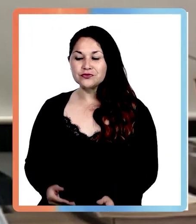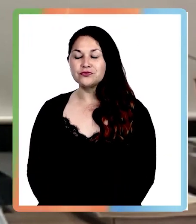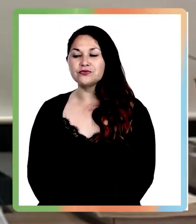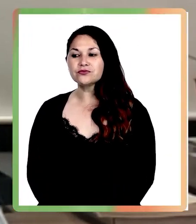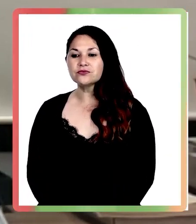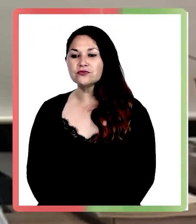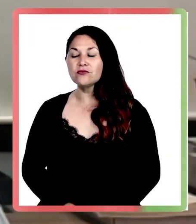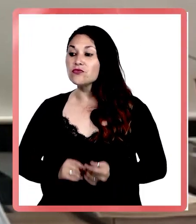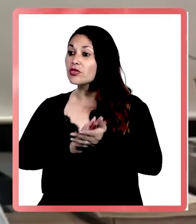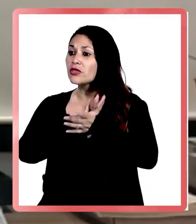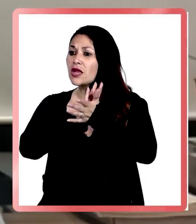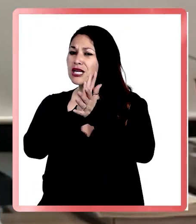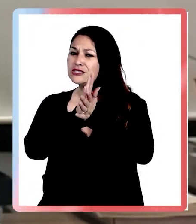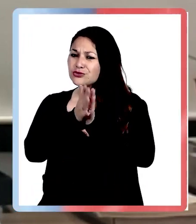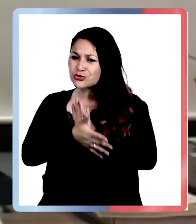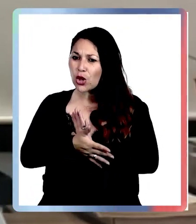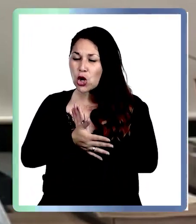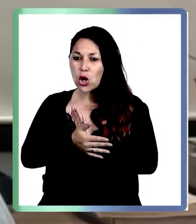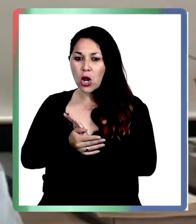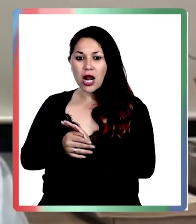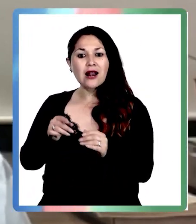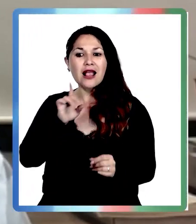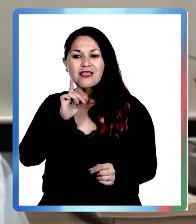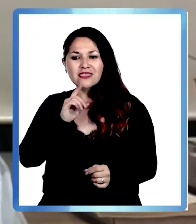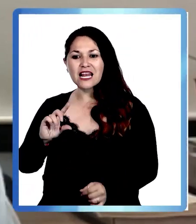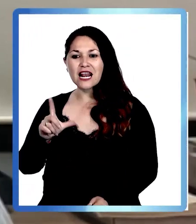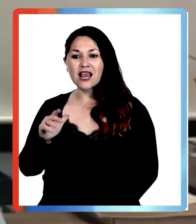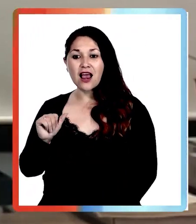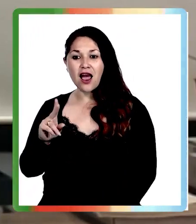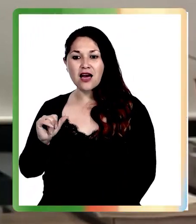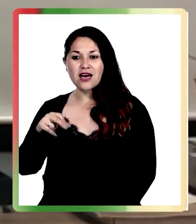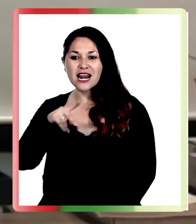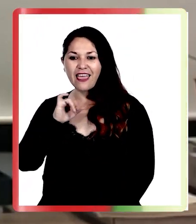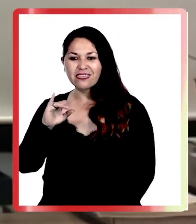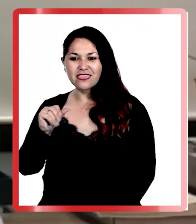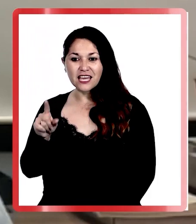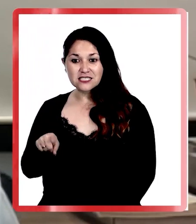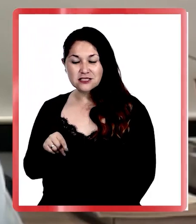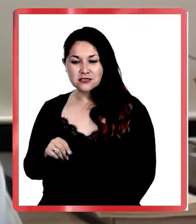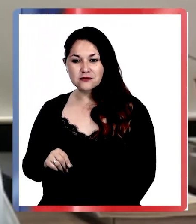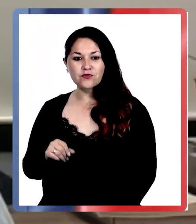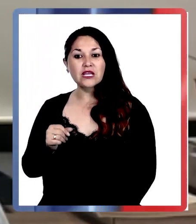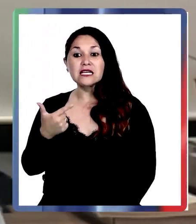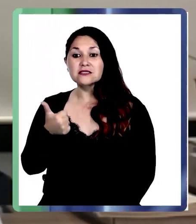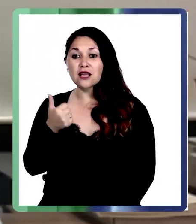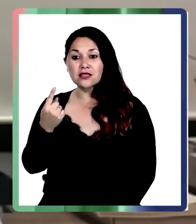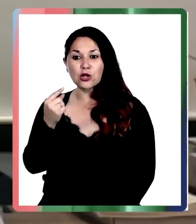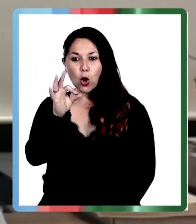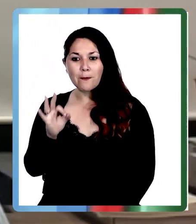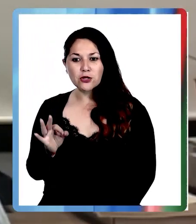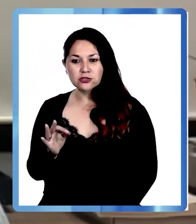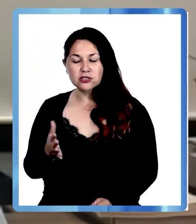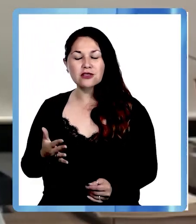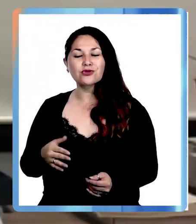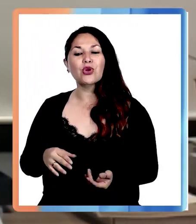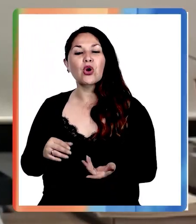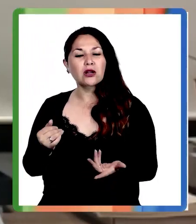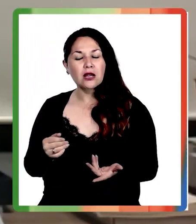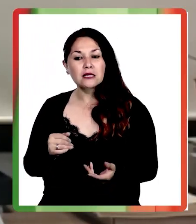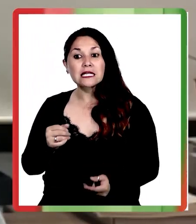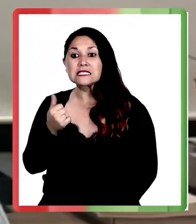las esperas por garantías explícitas en salud GES, el 61,6% son mujeres.